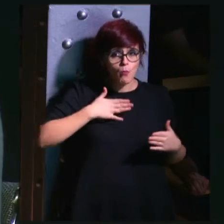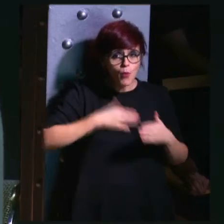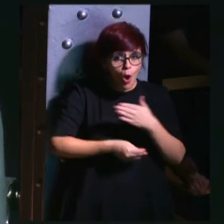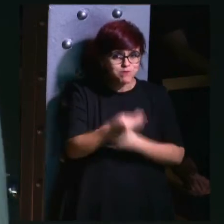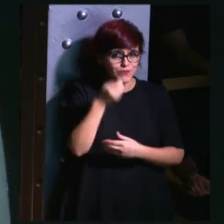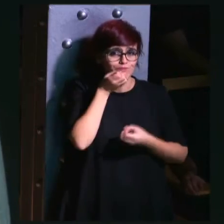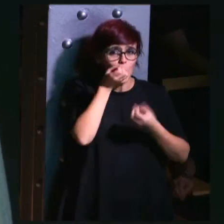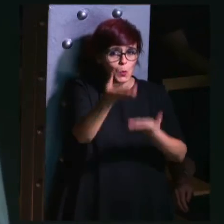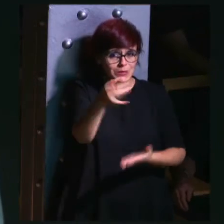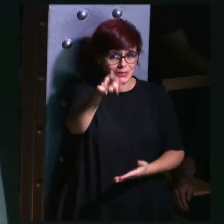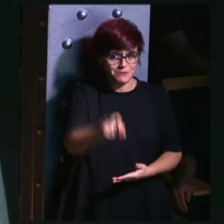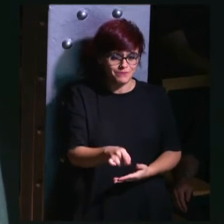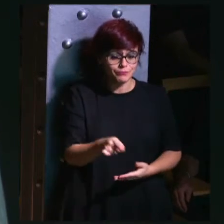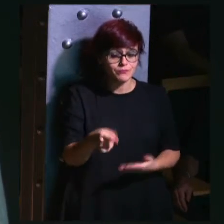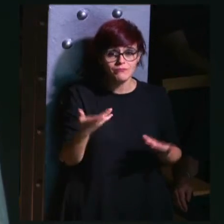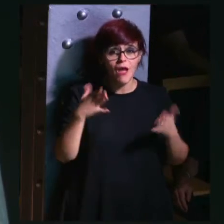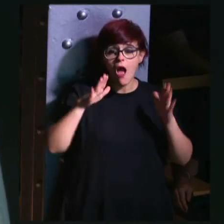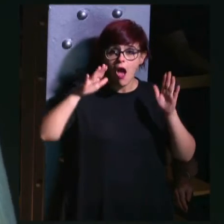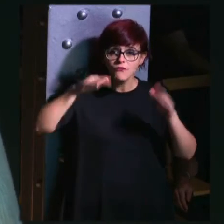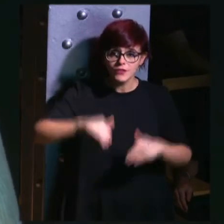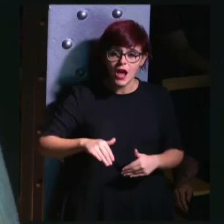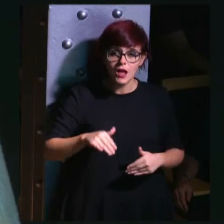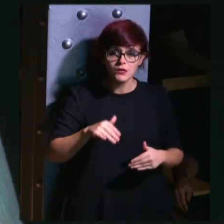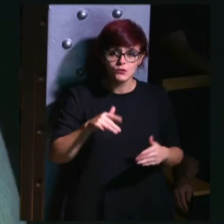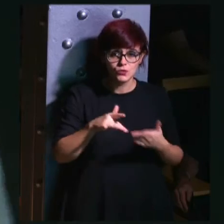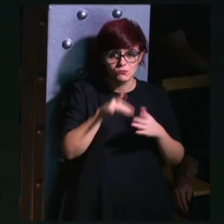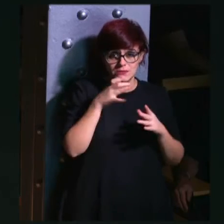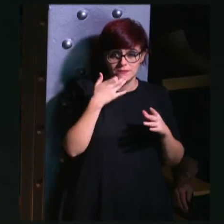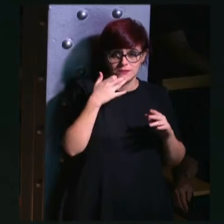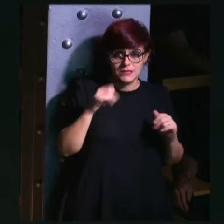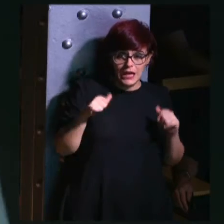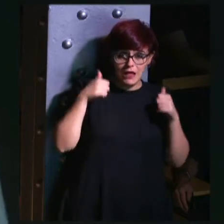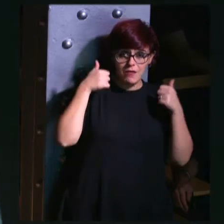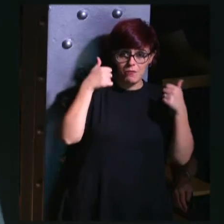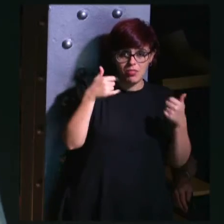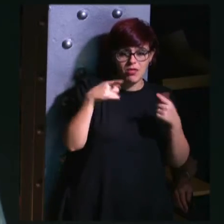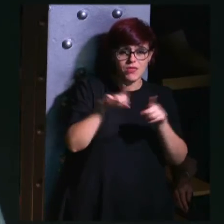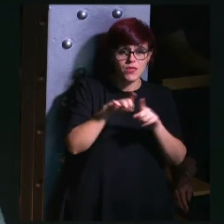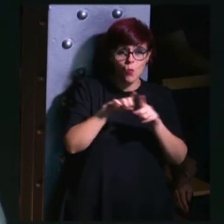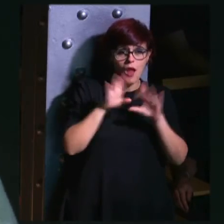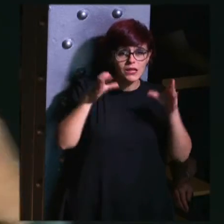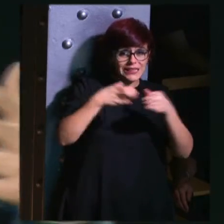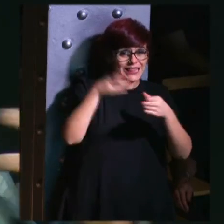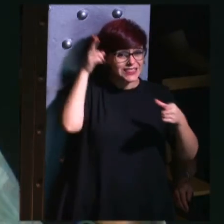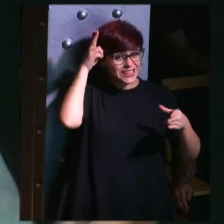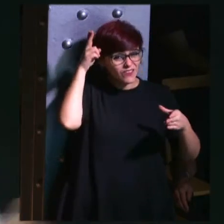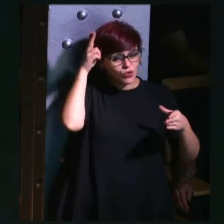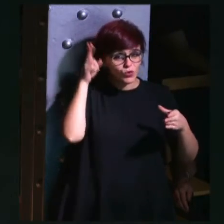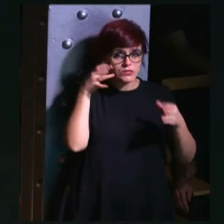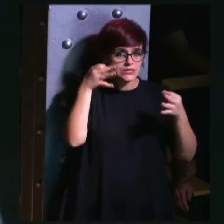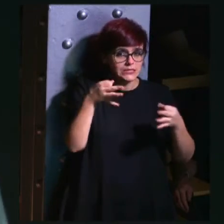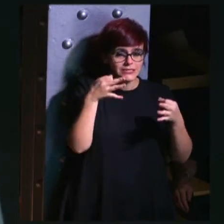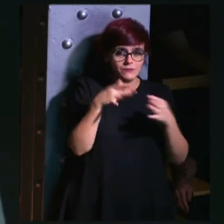¿no? Y de hecho, al final, desde el inicio, ¿no?, desde la tribu, siempre nos